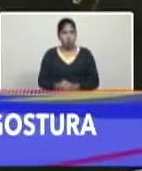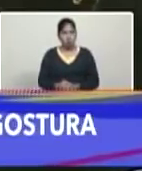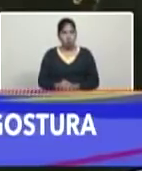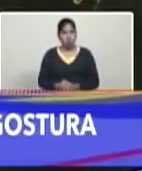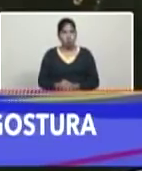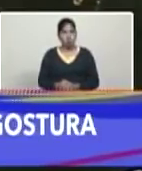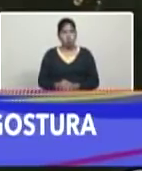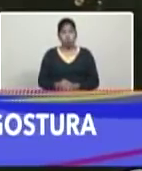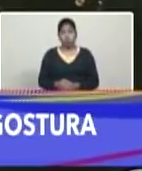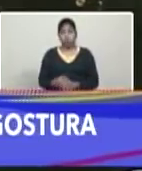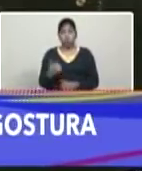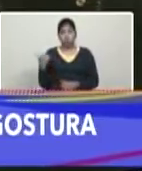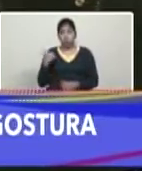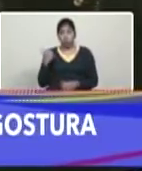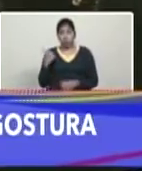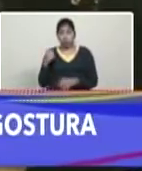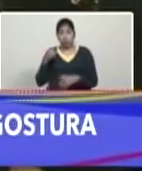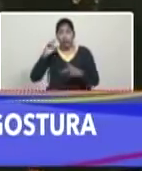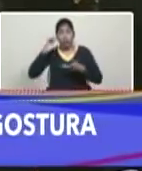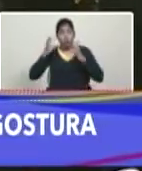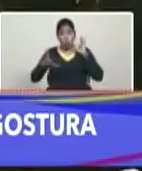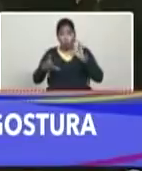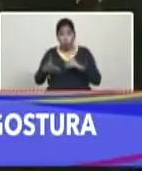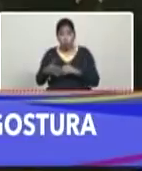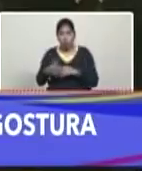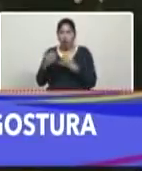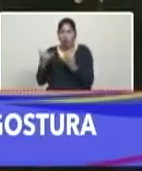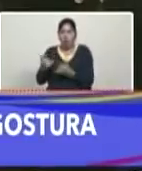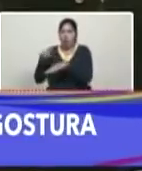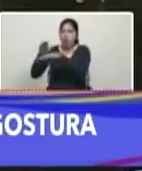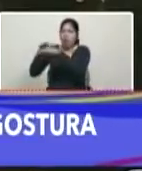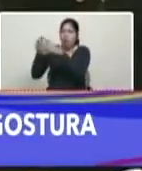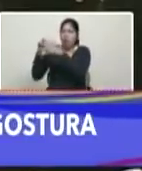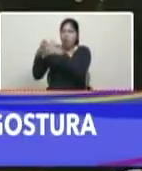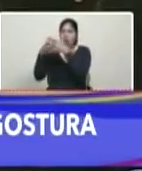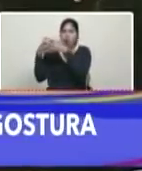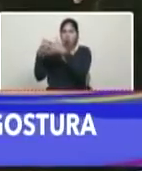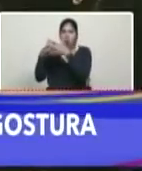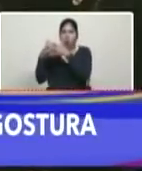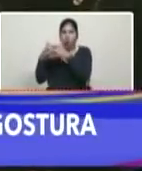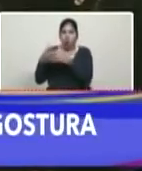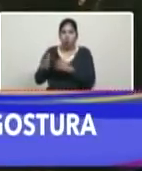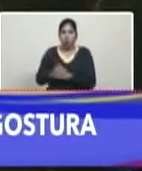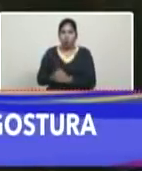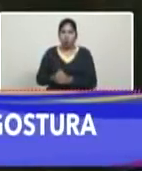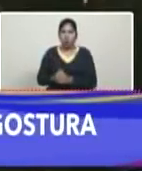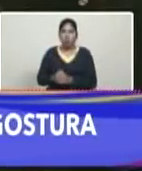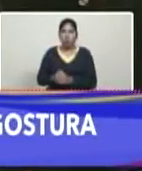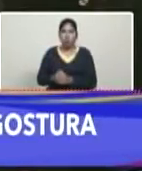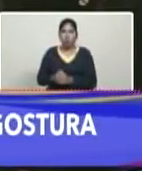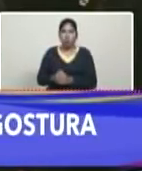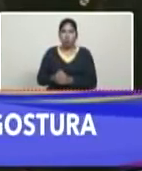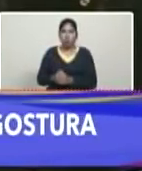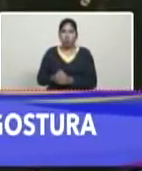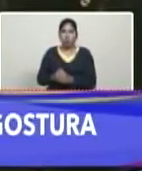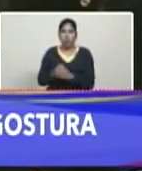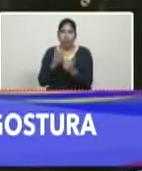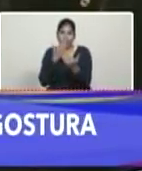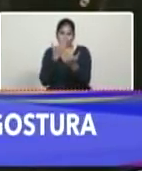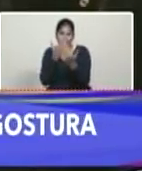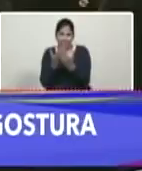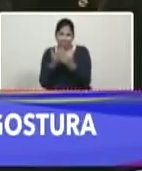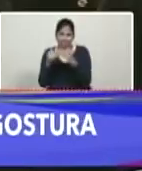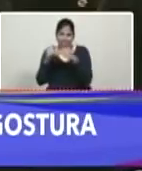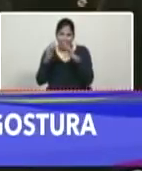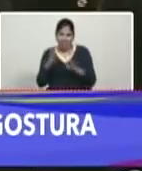locura imperial de un gobierno extremista del Ku Klux Klan que está al frente de la Casa Blanca.